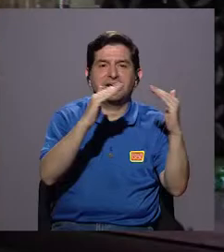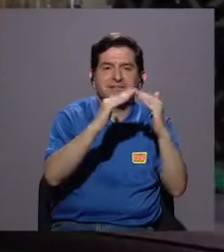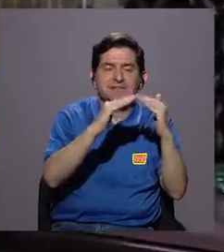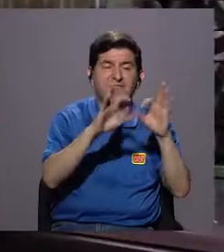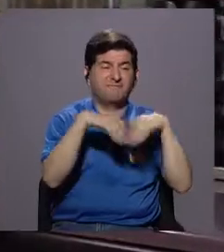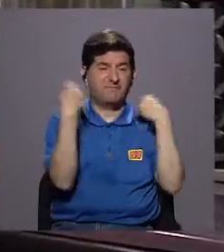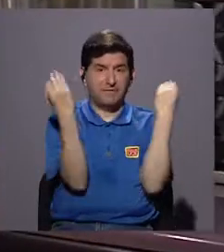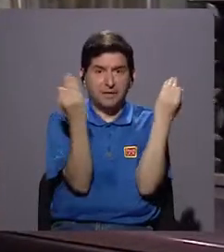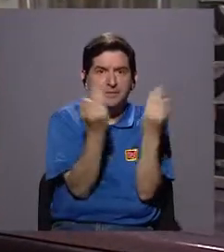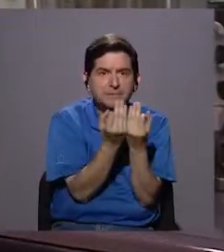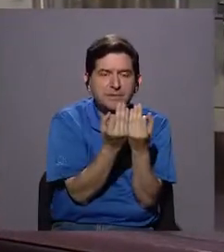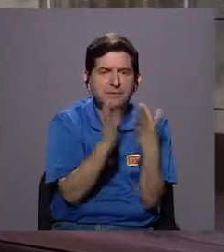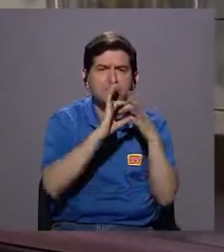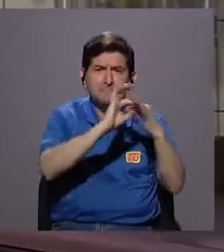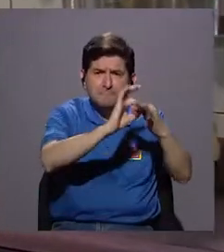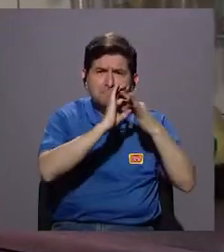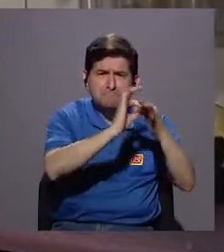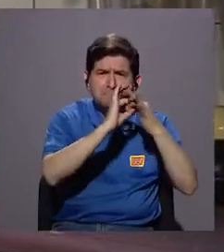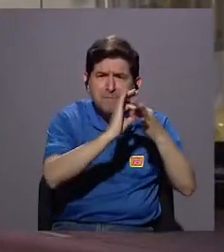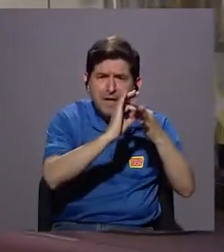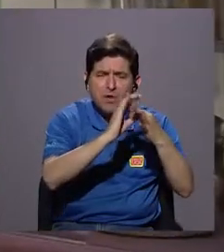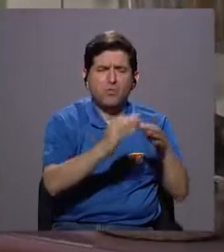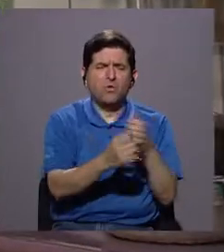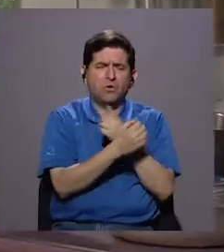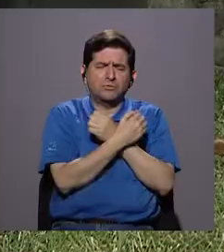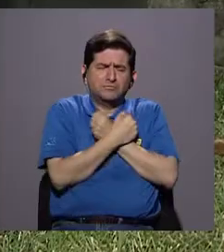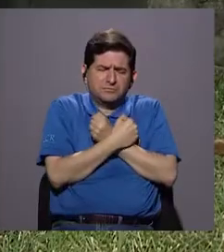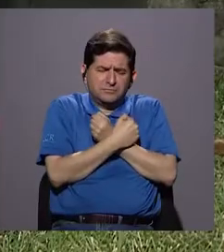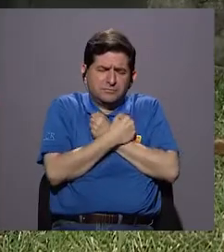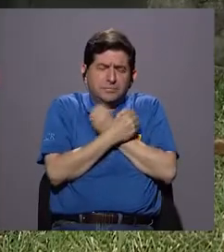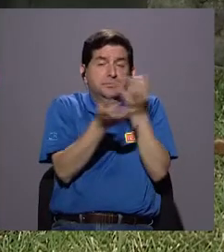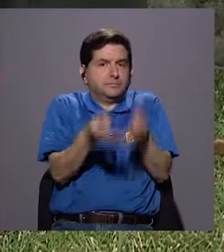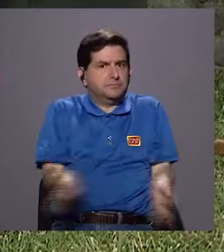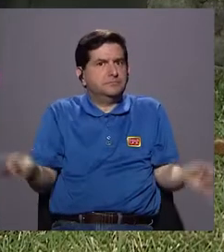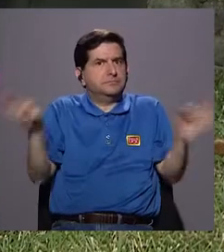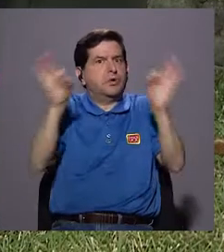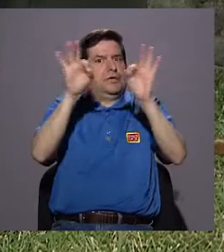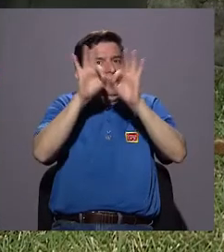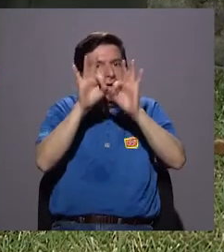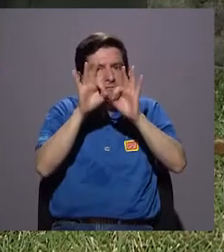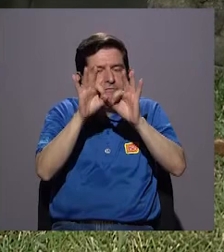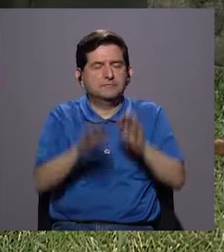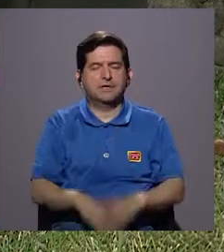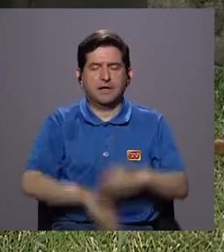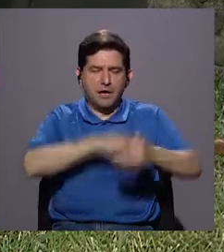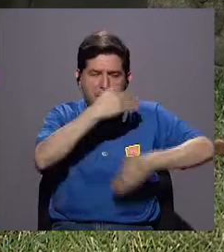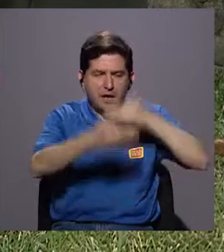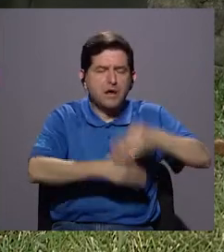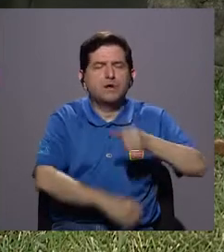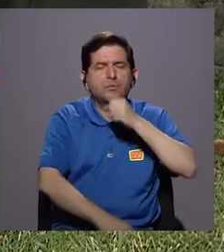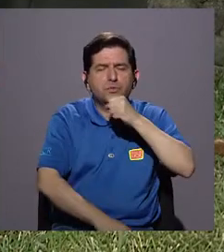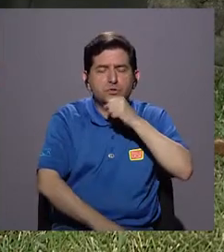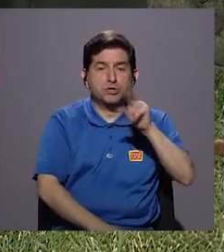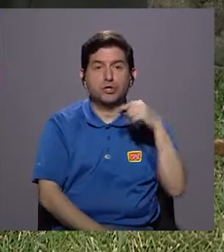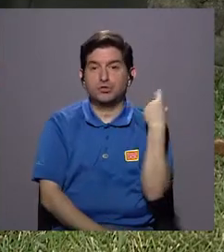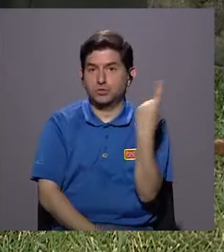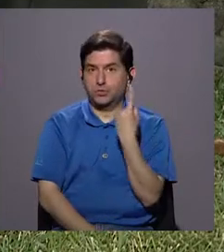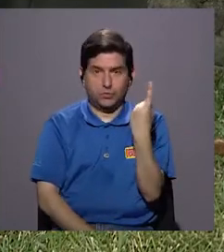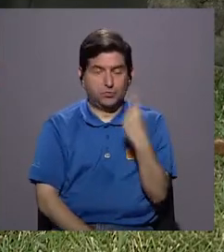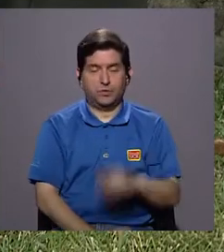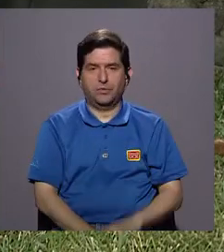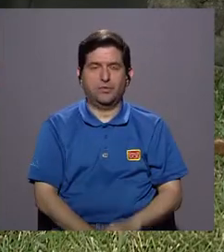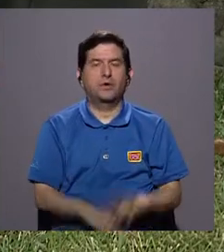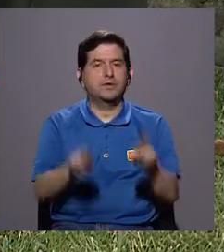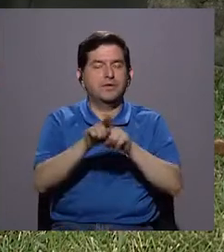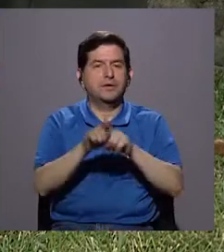La familia y los vínculos afectivos significativos son importantísimos en el proceso de envejecimiento, y no solamente eso,